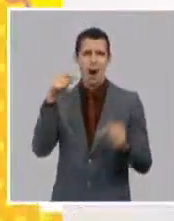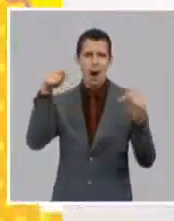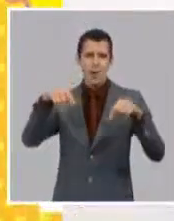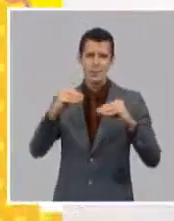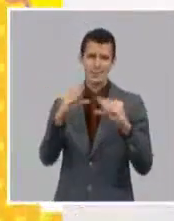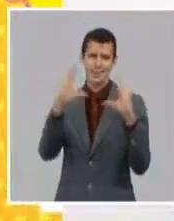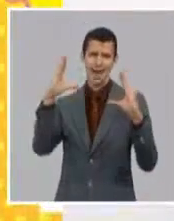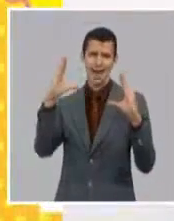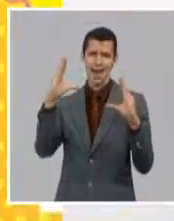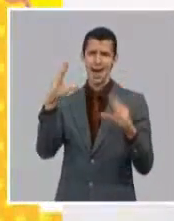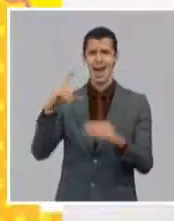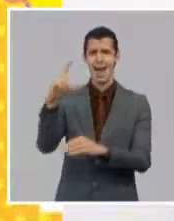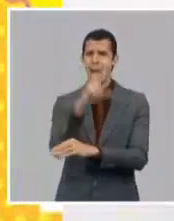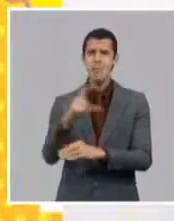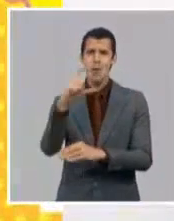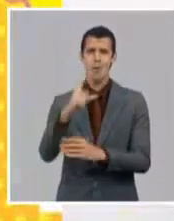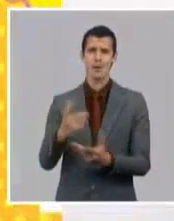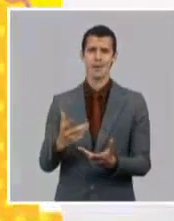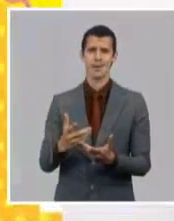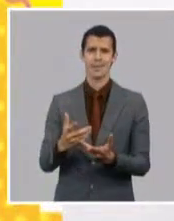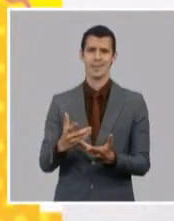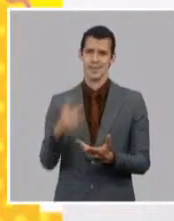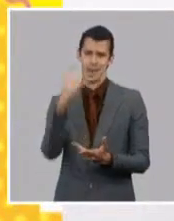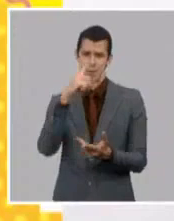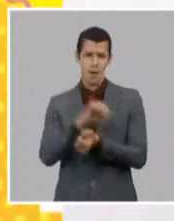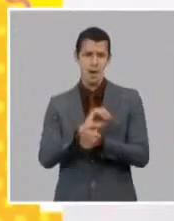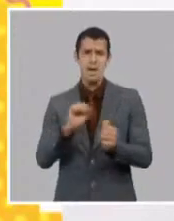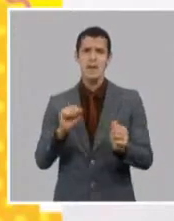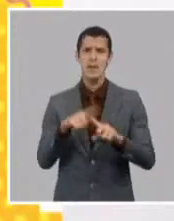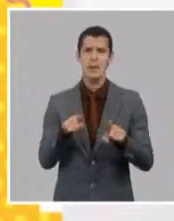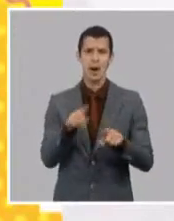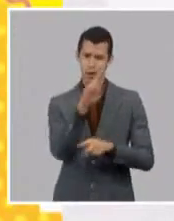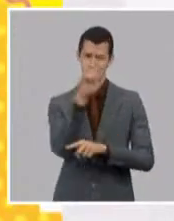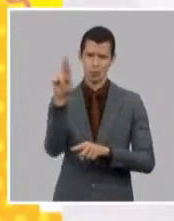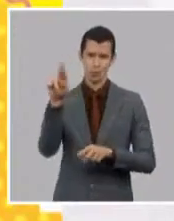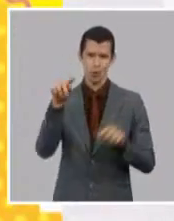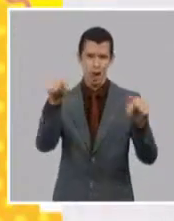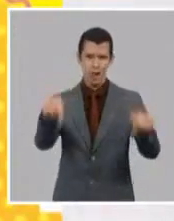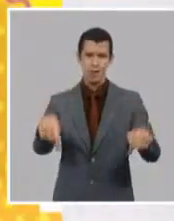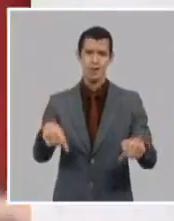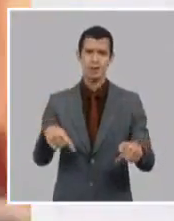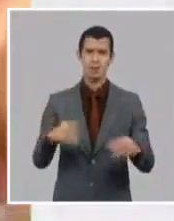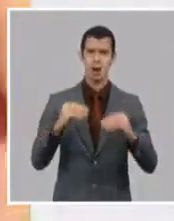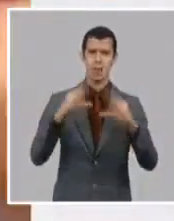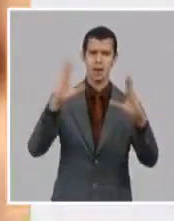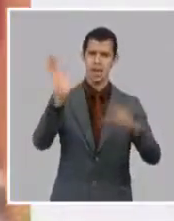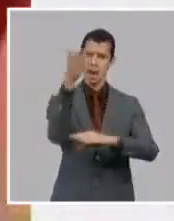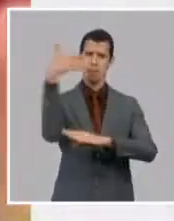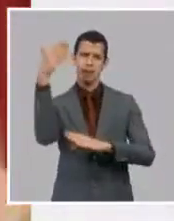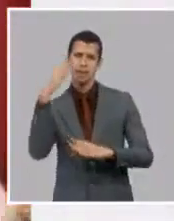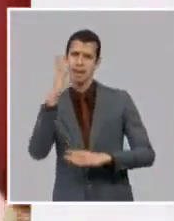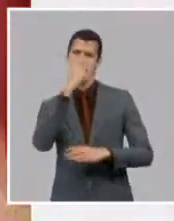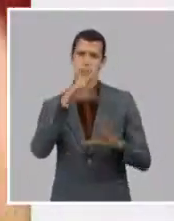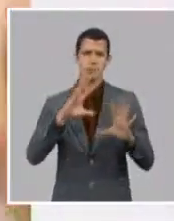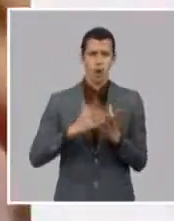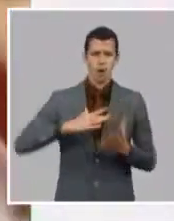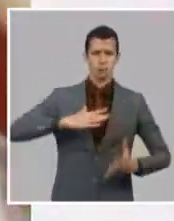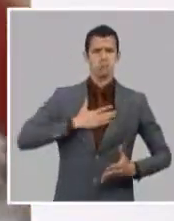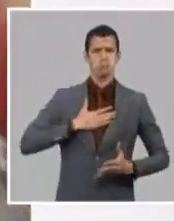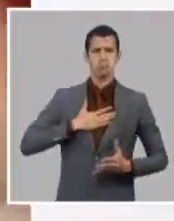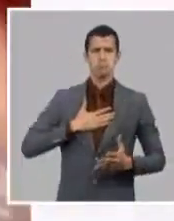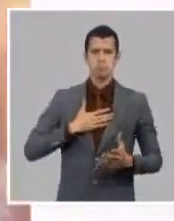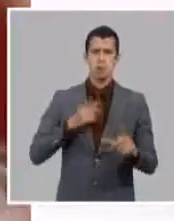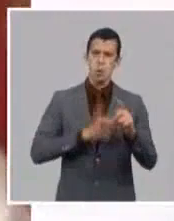Que el secretario del partido de Camagüey había sido secuestrado. Miren eso, caballero, cayó Camagüey, miren. Y